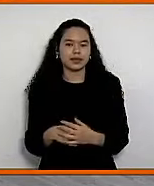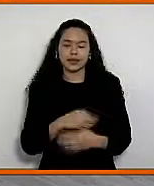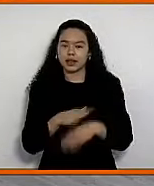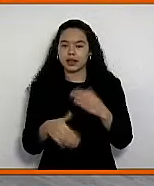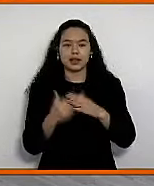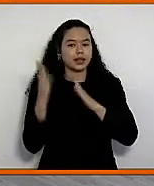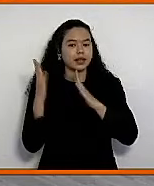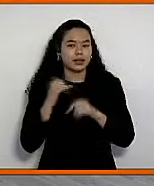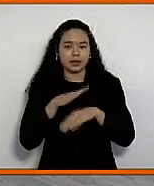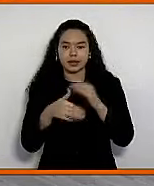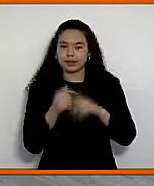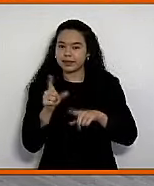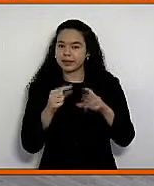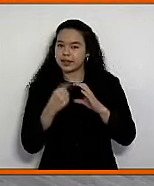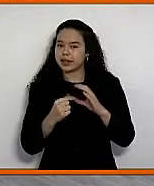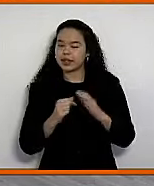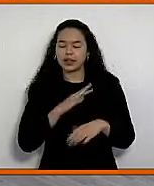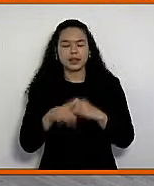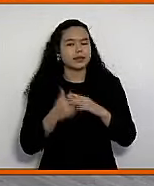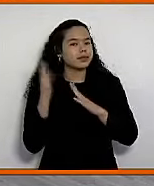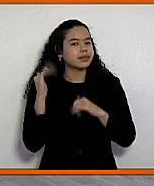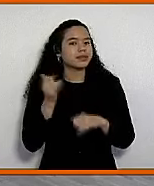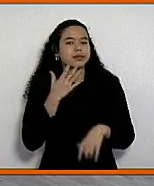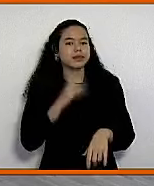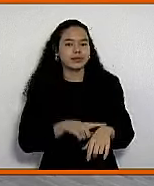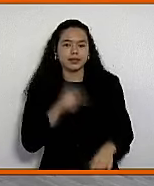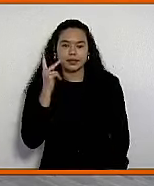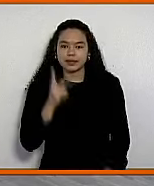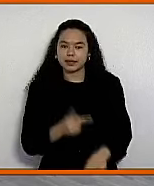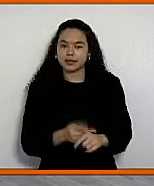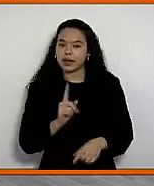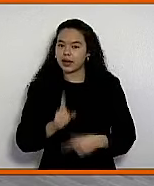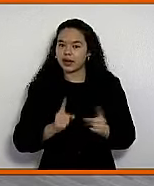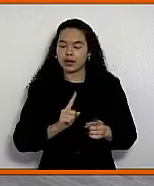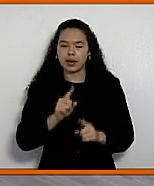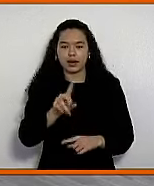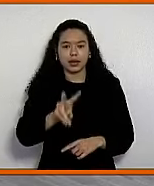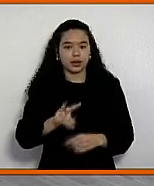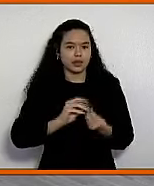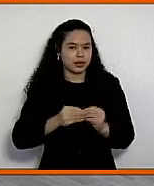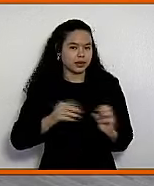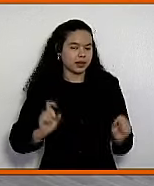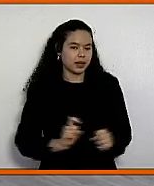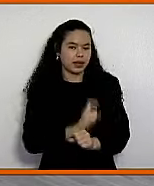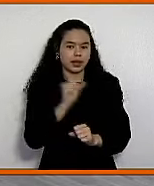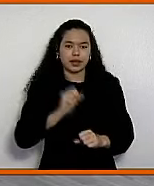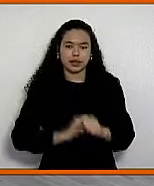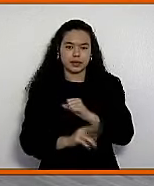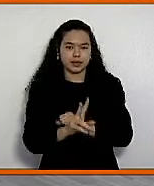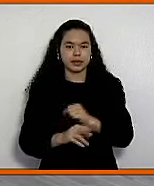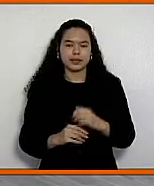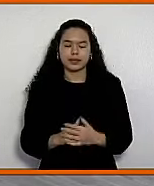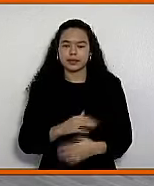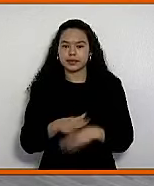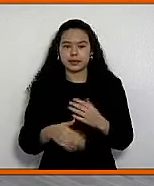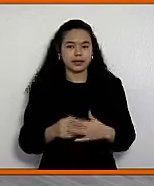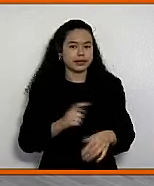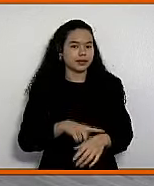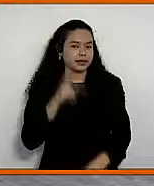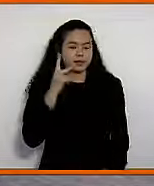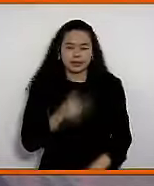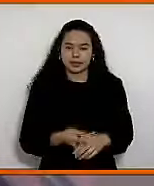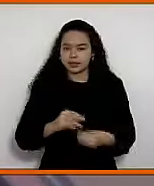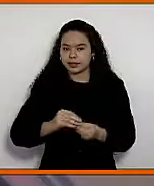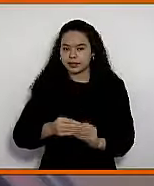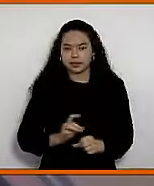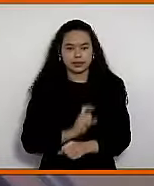Espero que tengas tu guía catracha en mano y te deseo suerte porque vamos a conocer los 2 números afortunados en premiados. El primer número